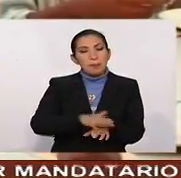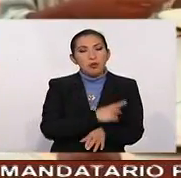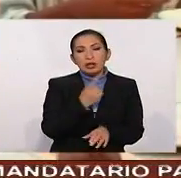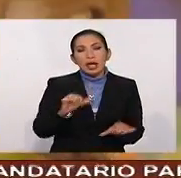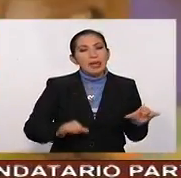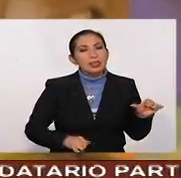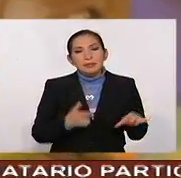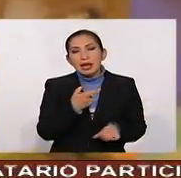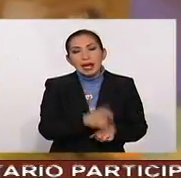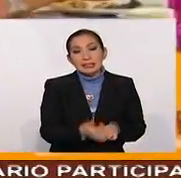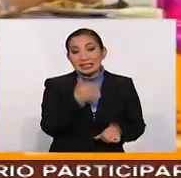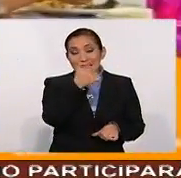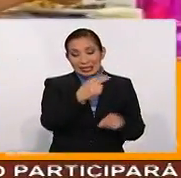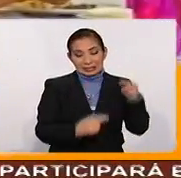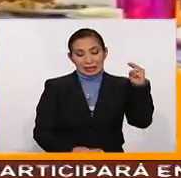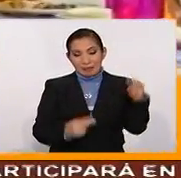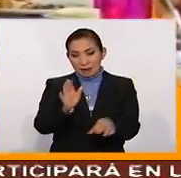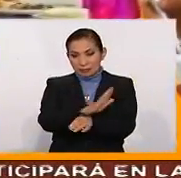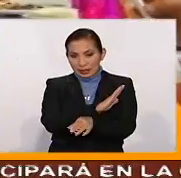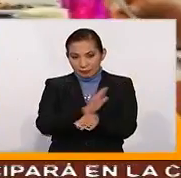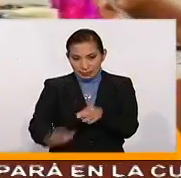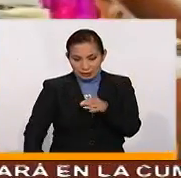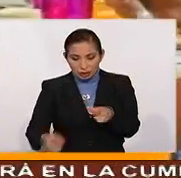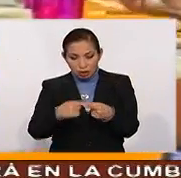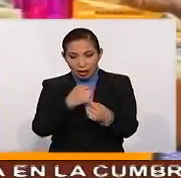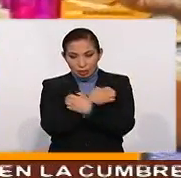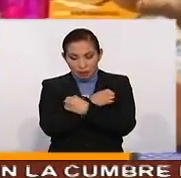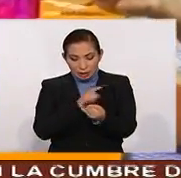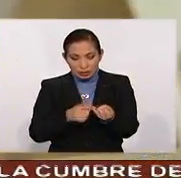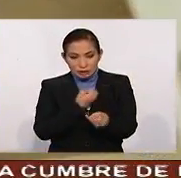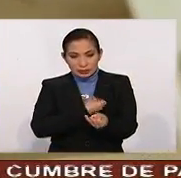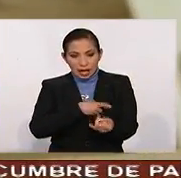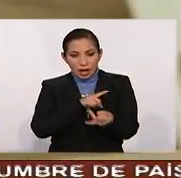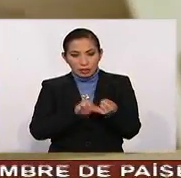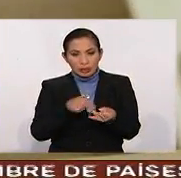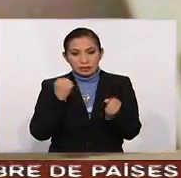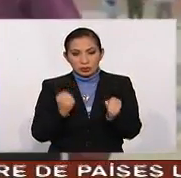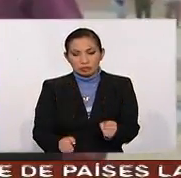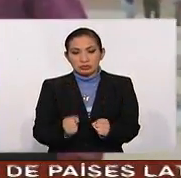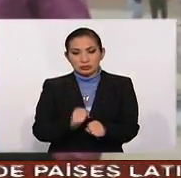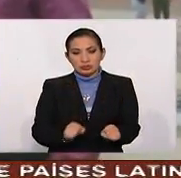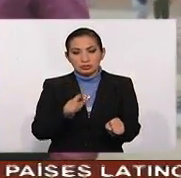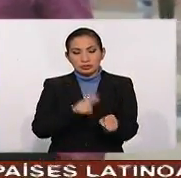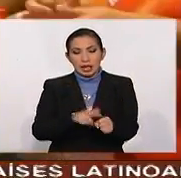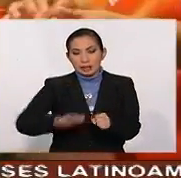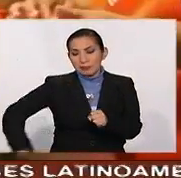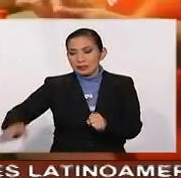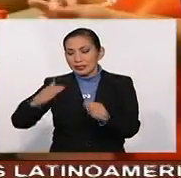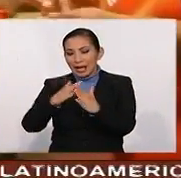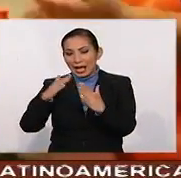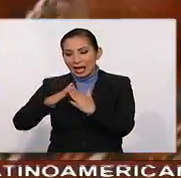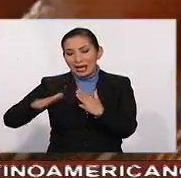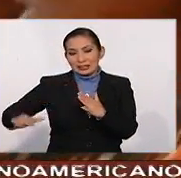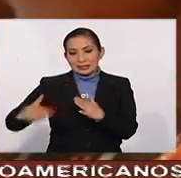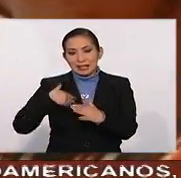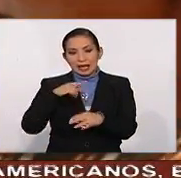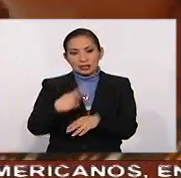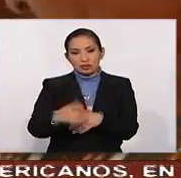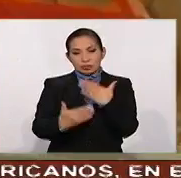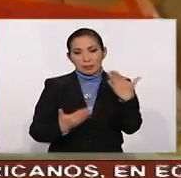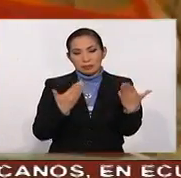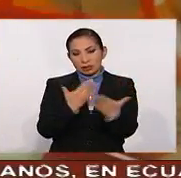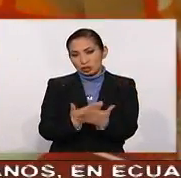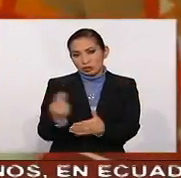la mejora de los 6 niveles de bienestar: educación, salud, seguridad social, espacios en la vivienda y sus